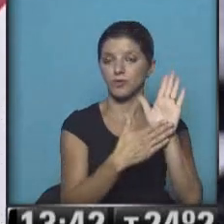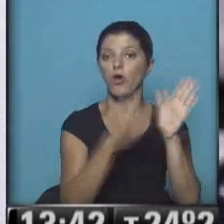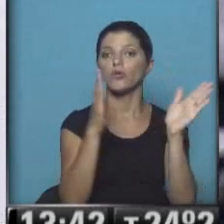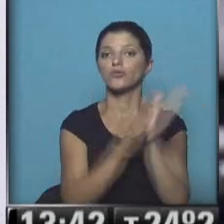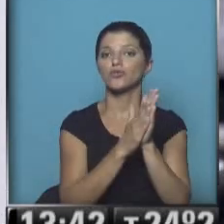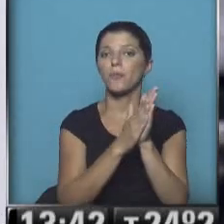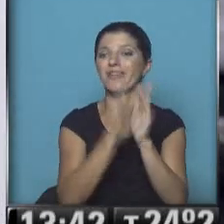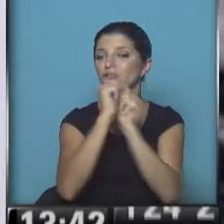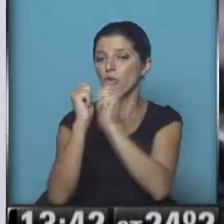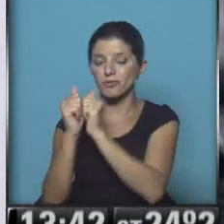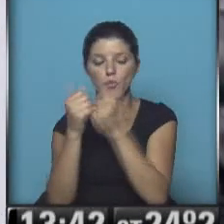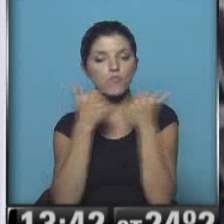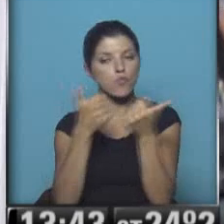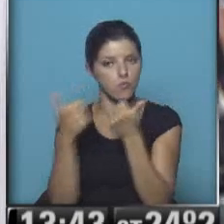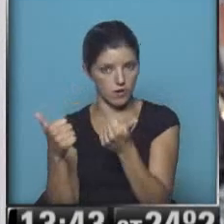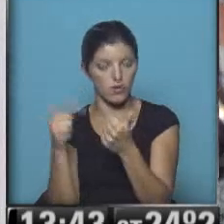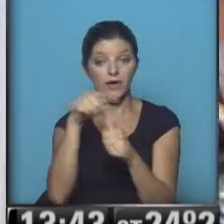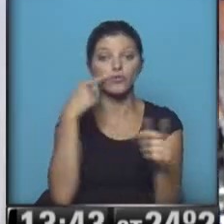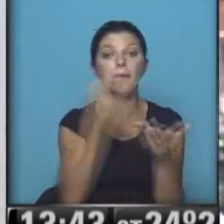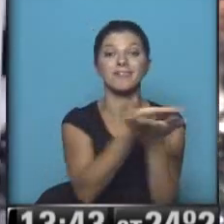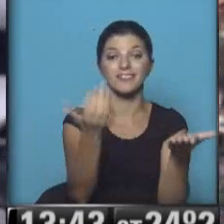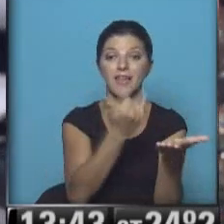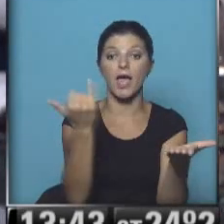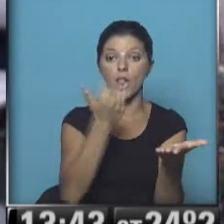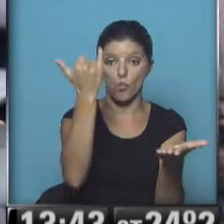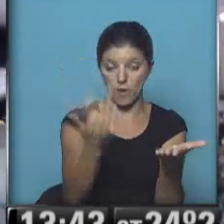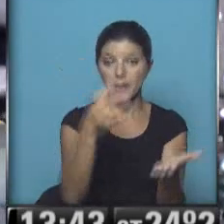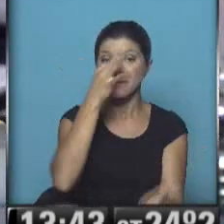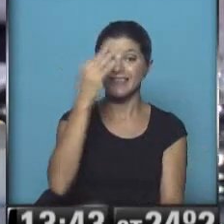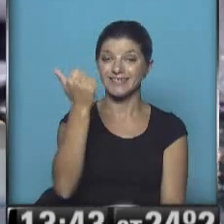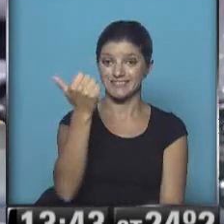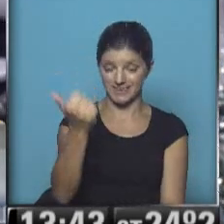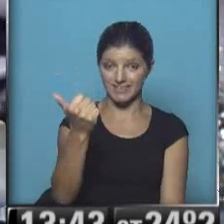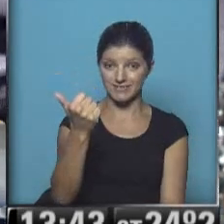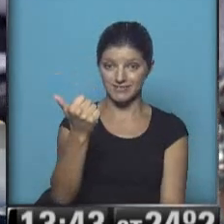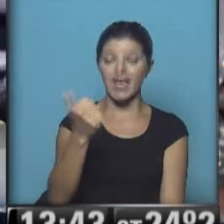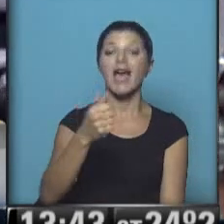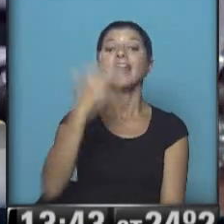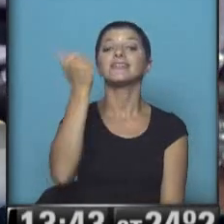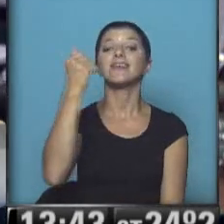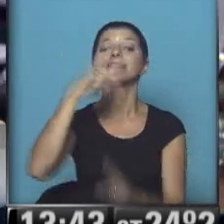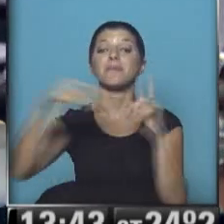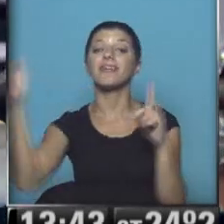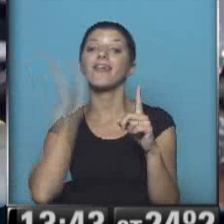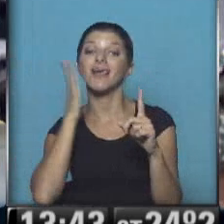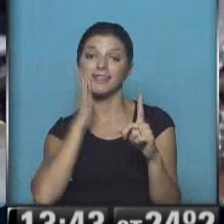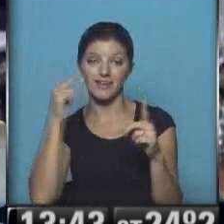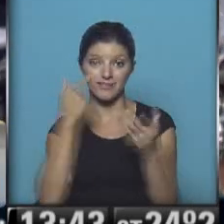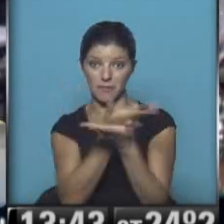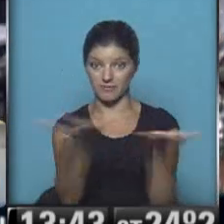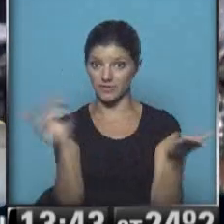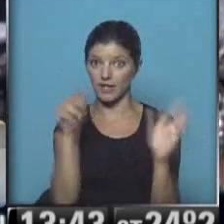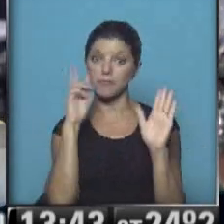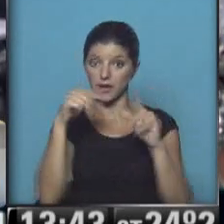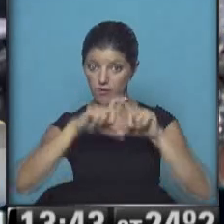realmente buenísima esto se va a presentar el próximo jueves 26 a las 18:30 ahí van a poder ver la dirección